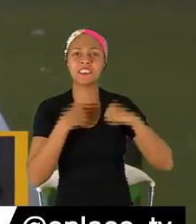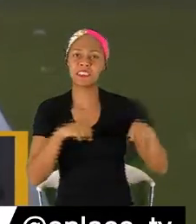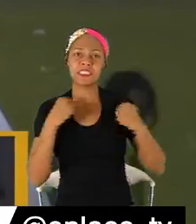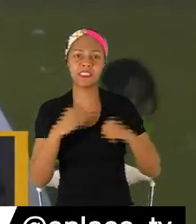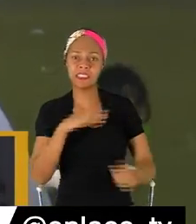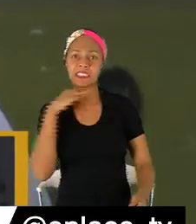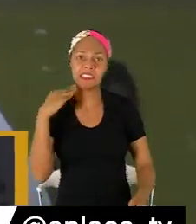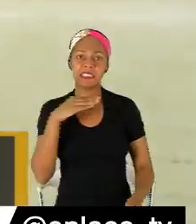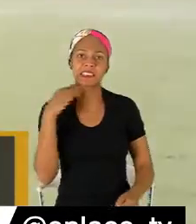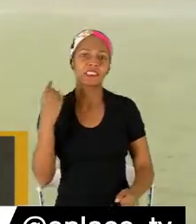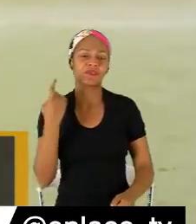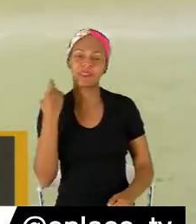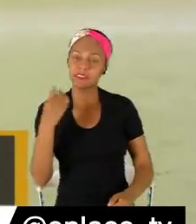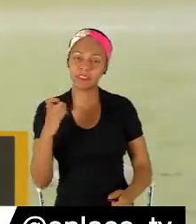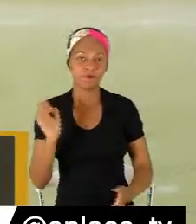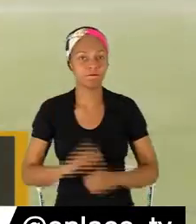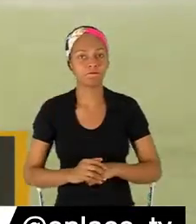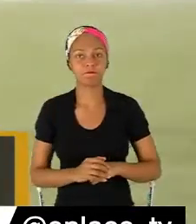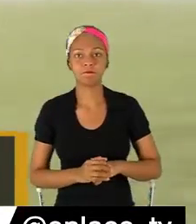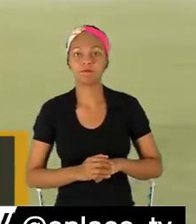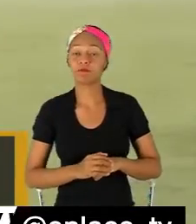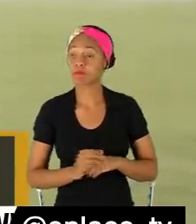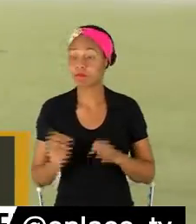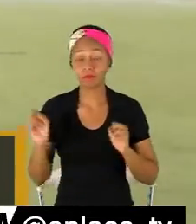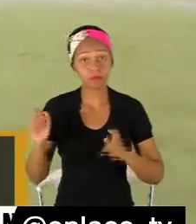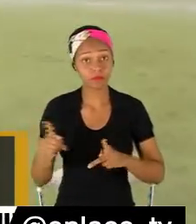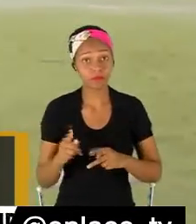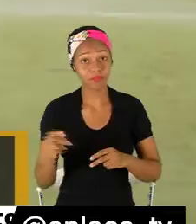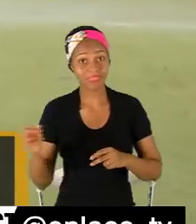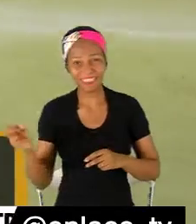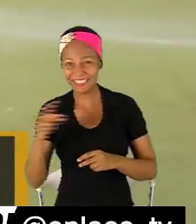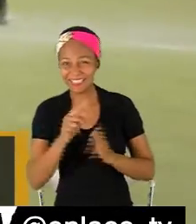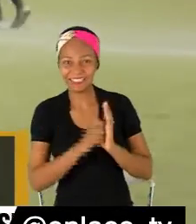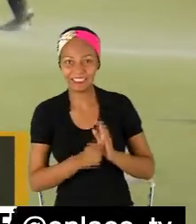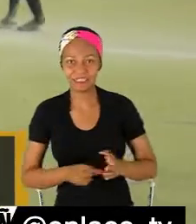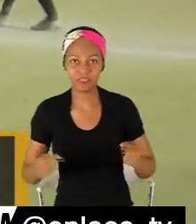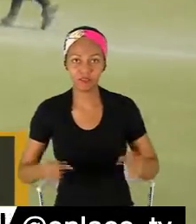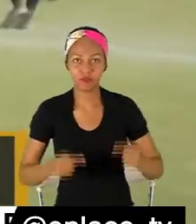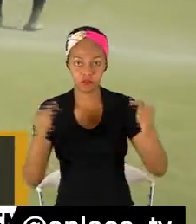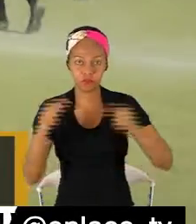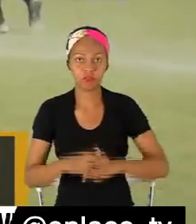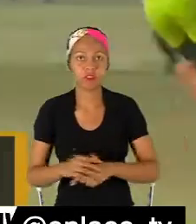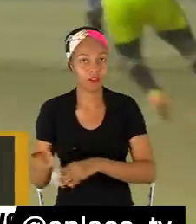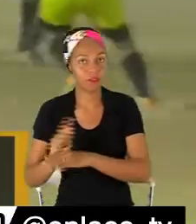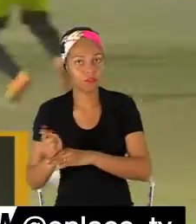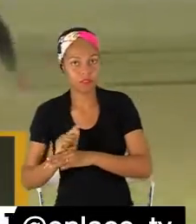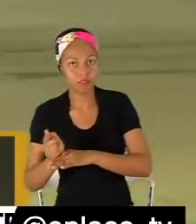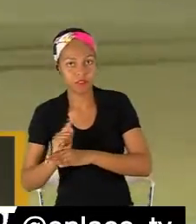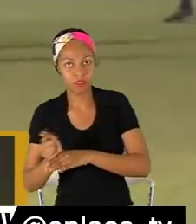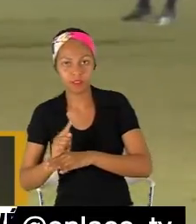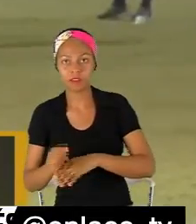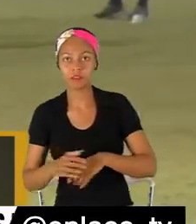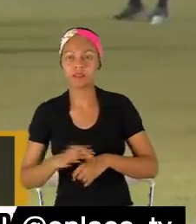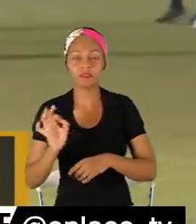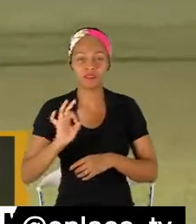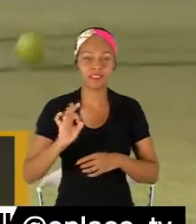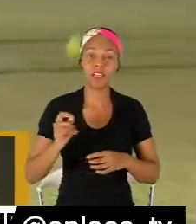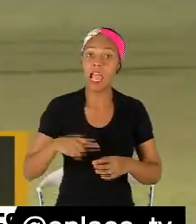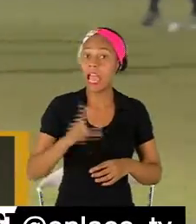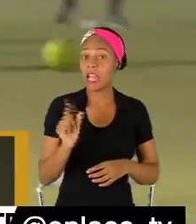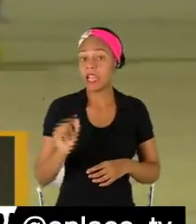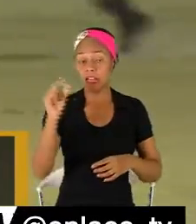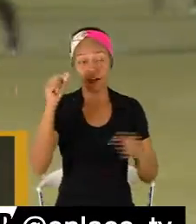Llegamos y nos falta la puntada final. En el segundo compromiso jugado en la cancha de La Floresta y que corresponde a la quinta fecha del torneo recreativo, Inderva le